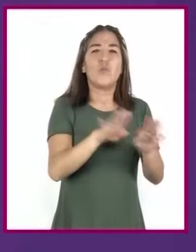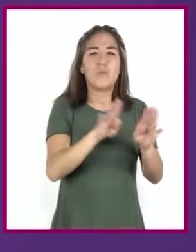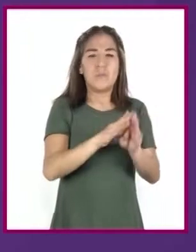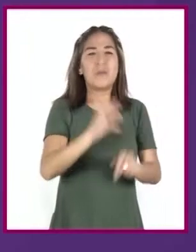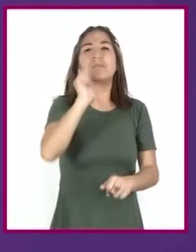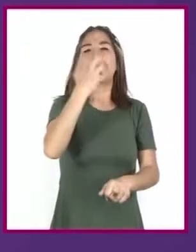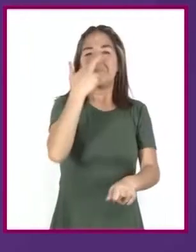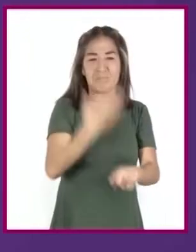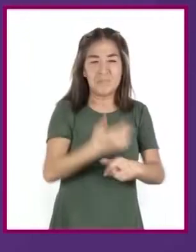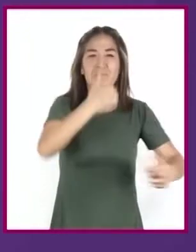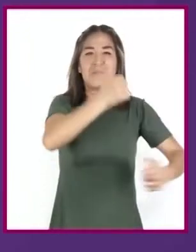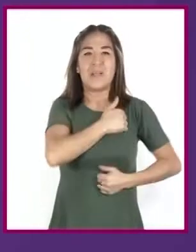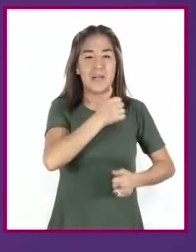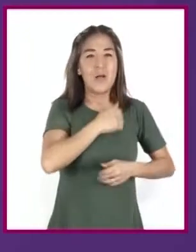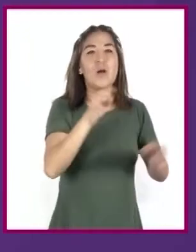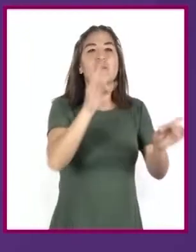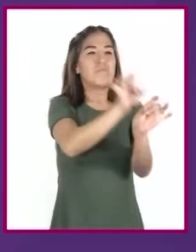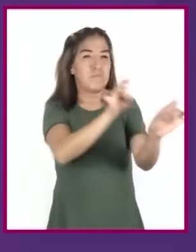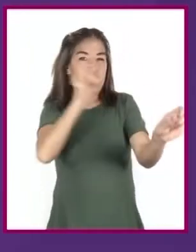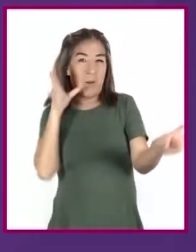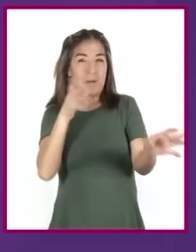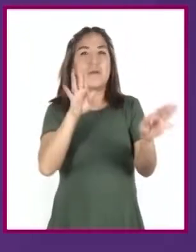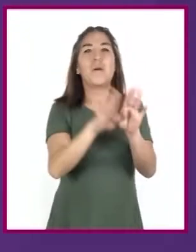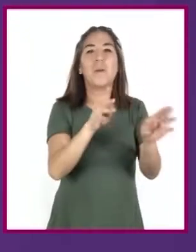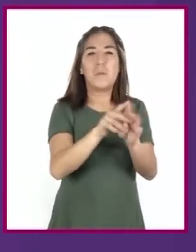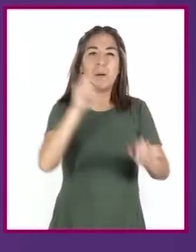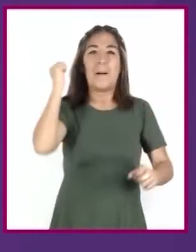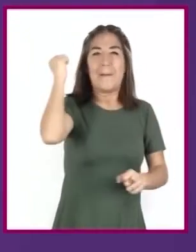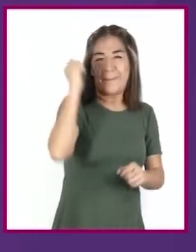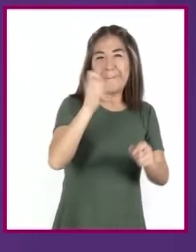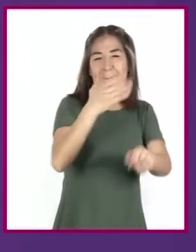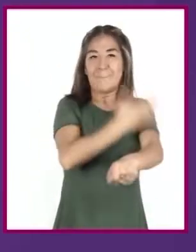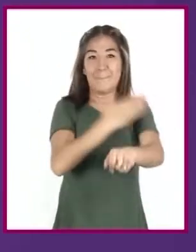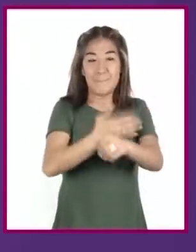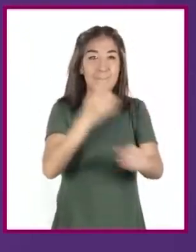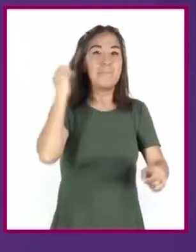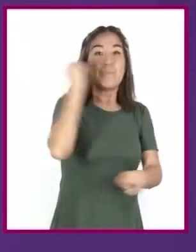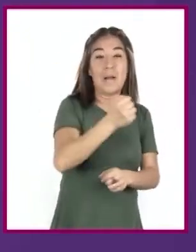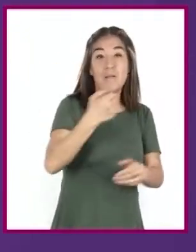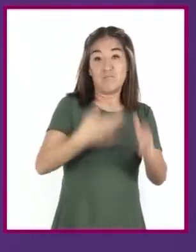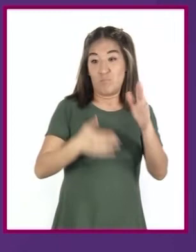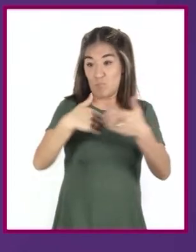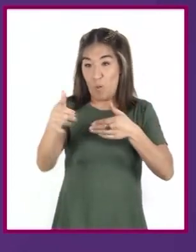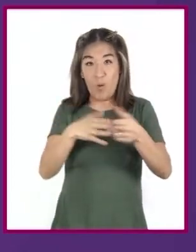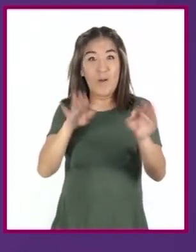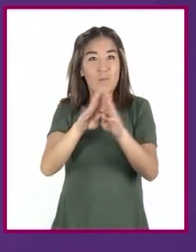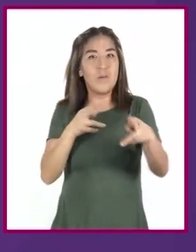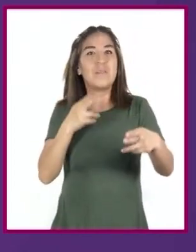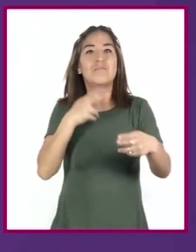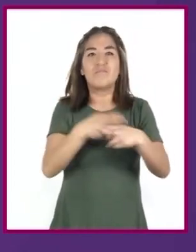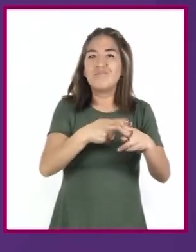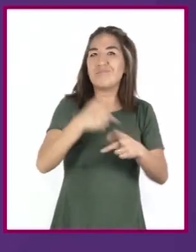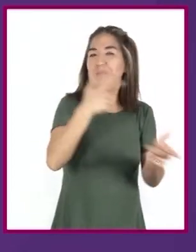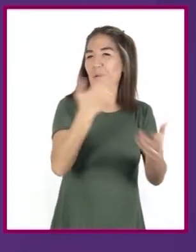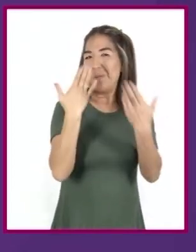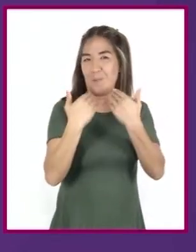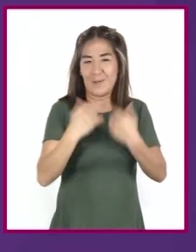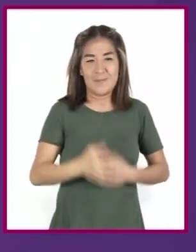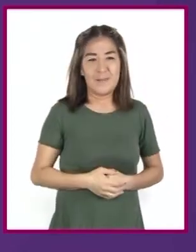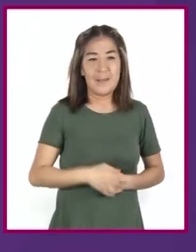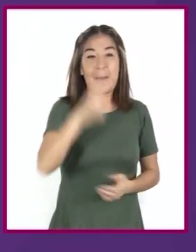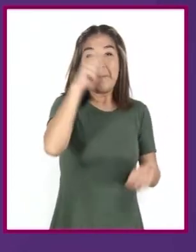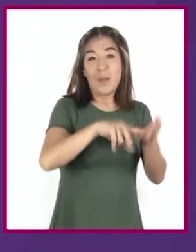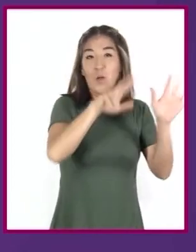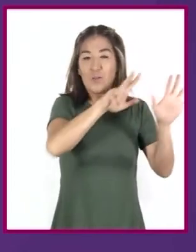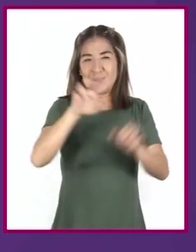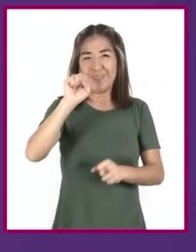eran lanzas, arcos y flechas, pues no contaban con armamento moderno. Para 1862, el camino del